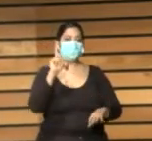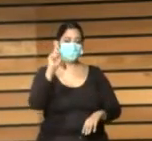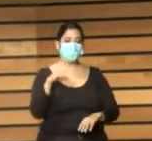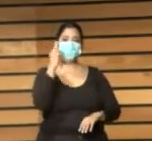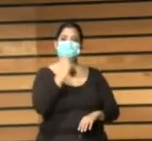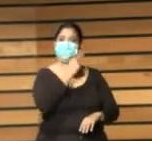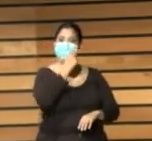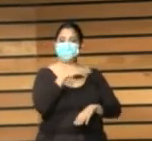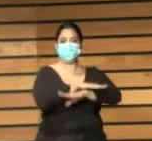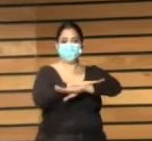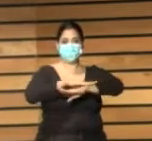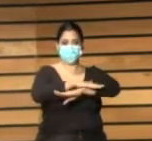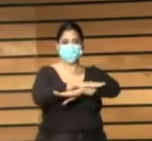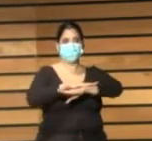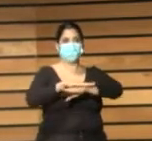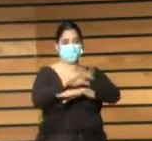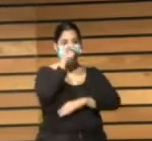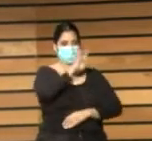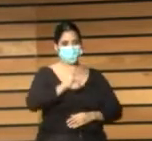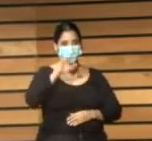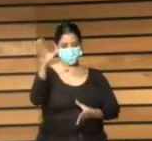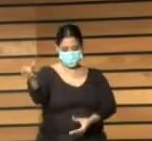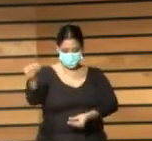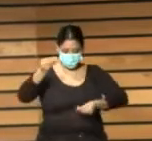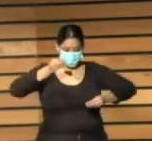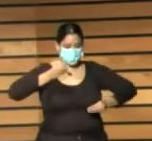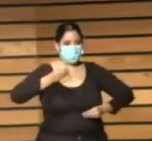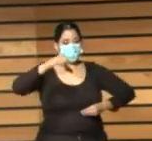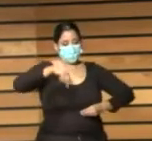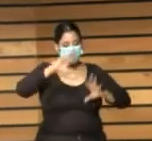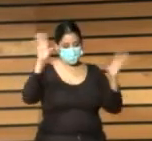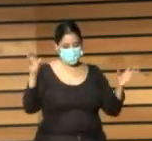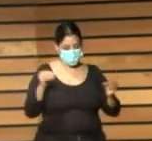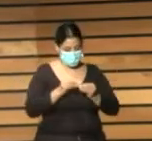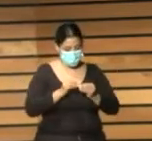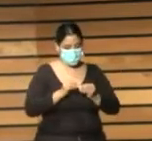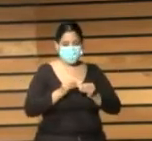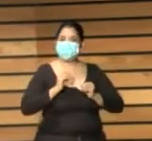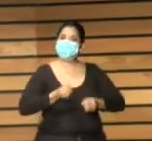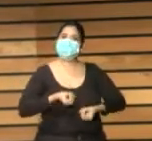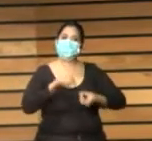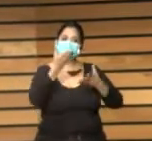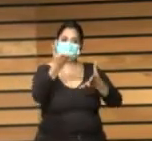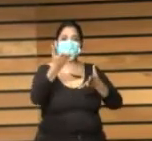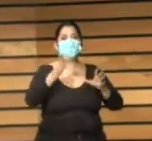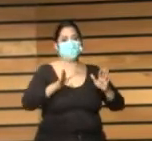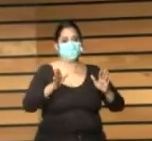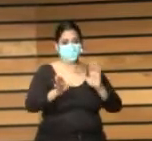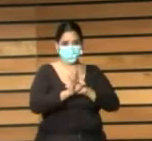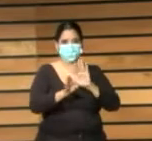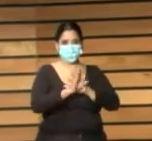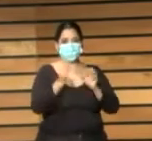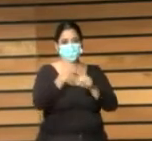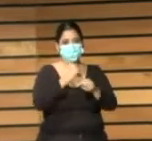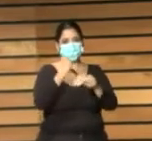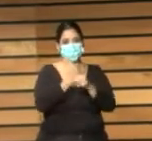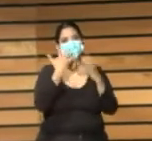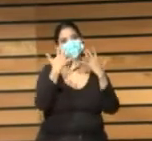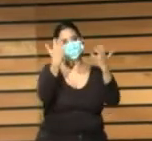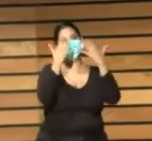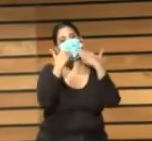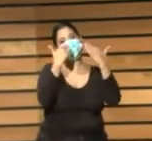Canarias para recoger el guante en estas conclusiones y seguir avanzando en una política bibliotecaria que llegue a toda la ciudadanía. Muchísimas